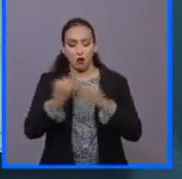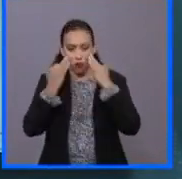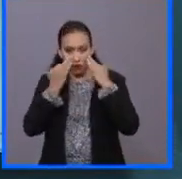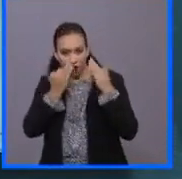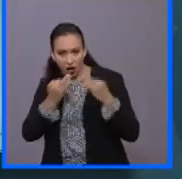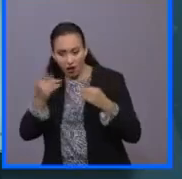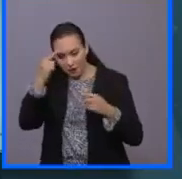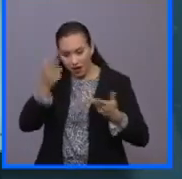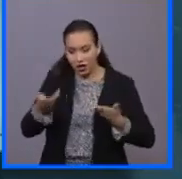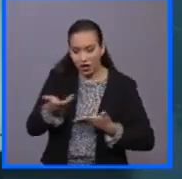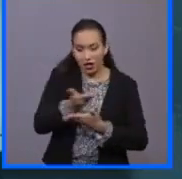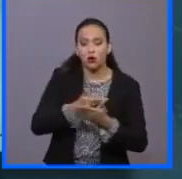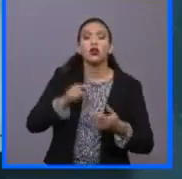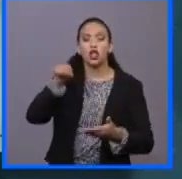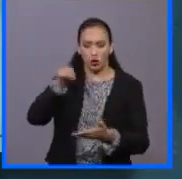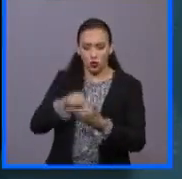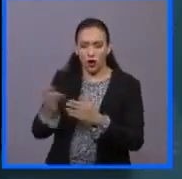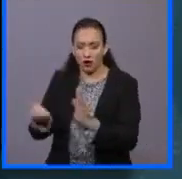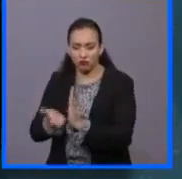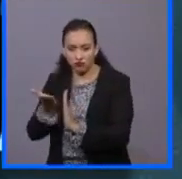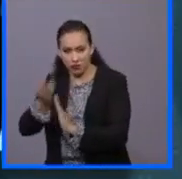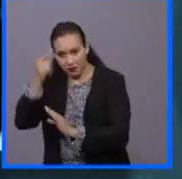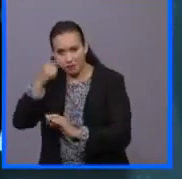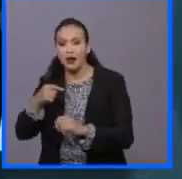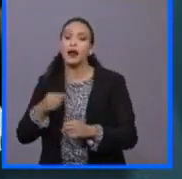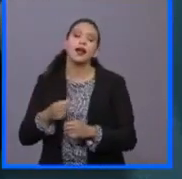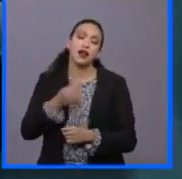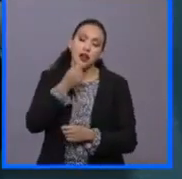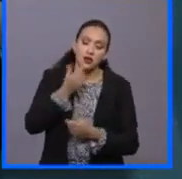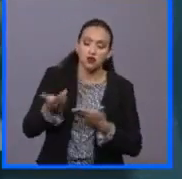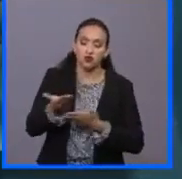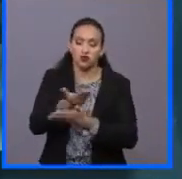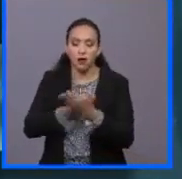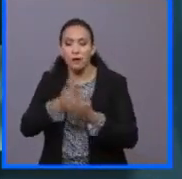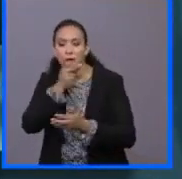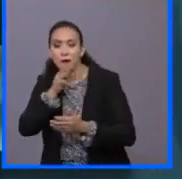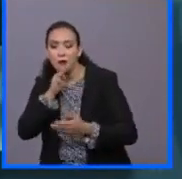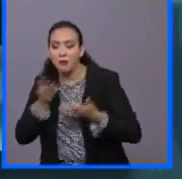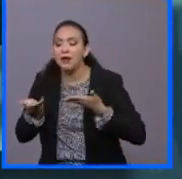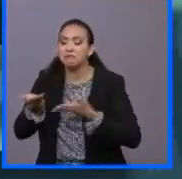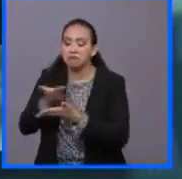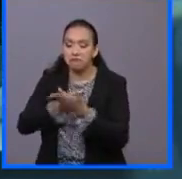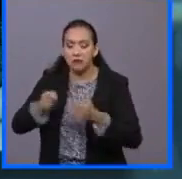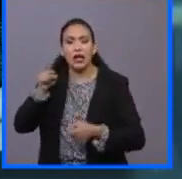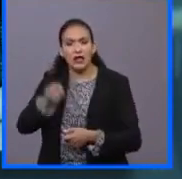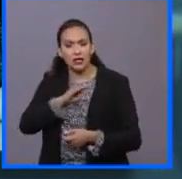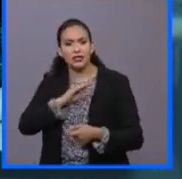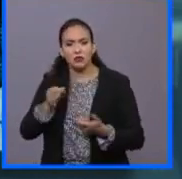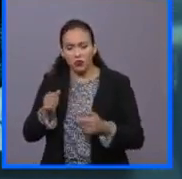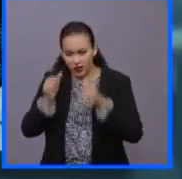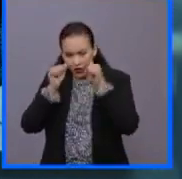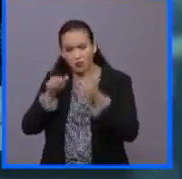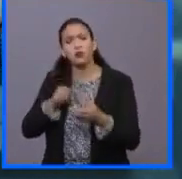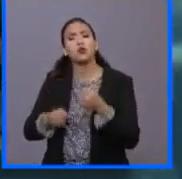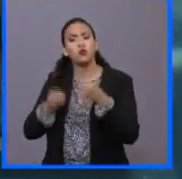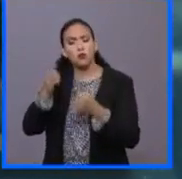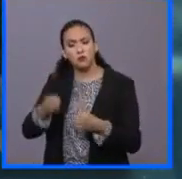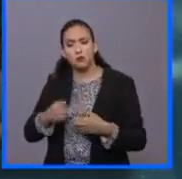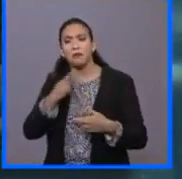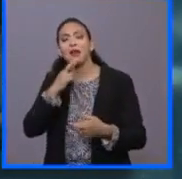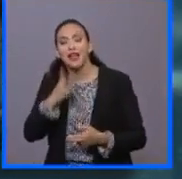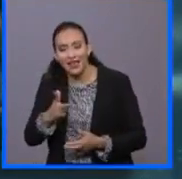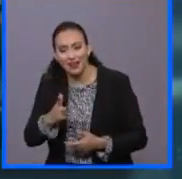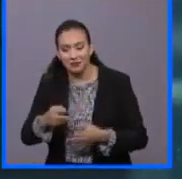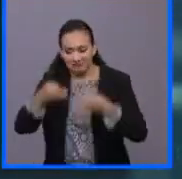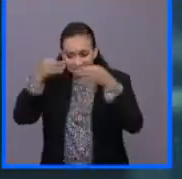de Convivencia Familiar del Distrito Judicial de Ocampo, espacios dignos con los que se pretende brindar una justicia más